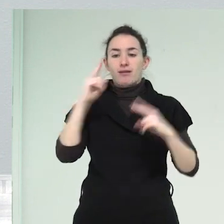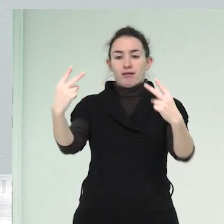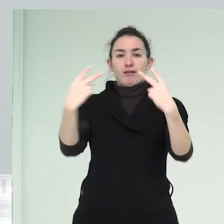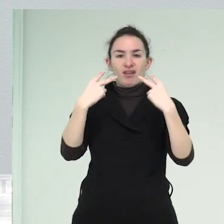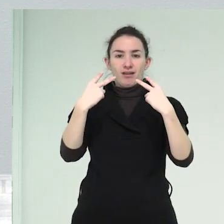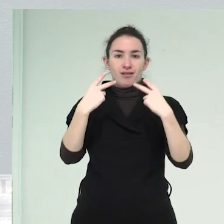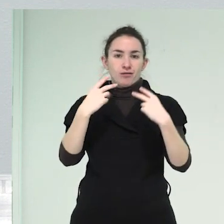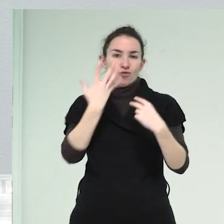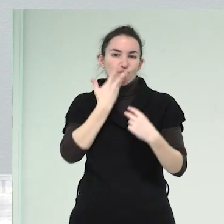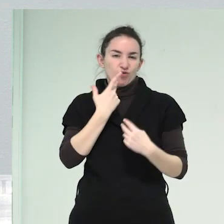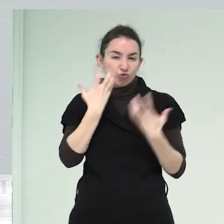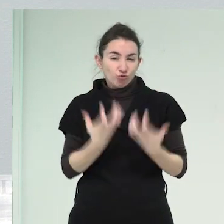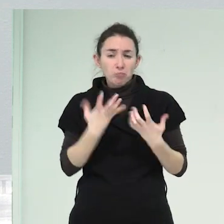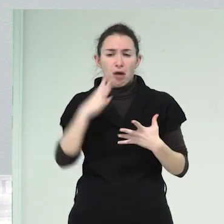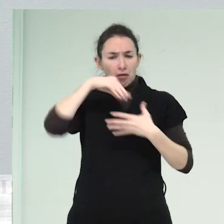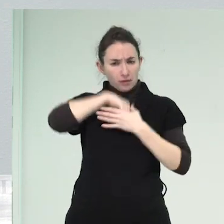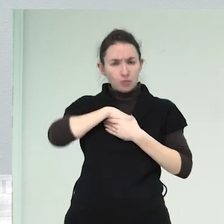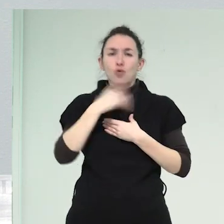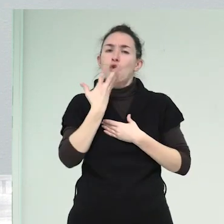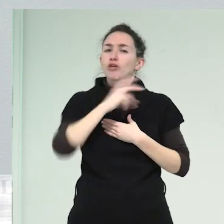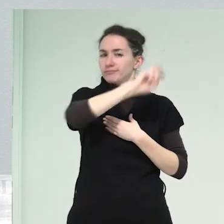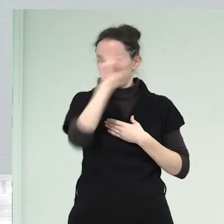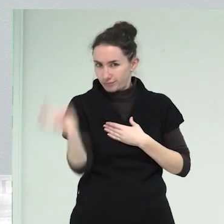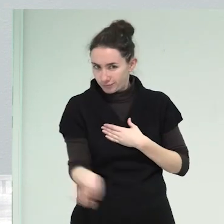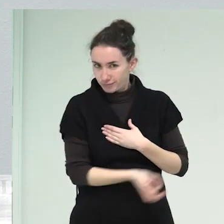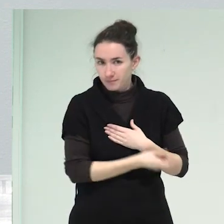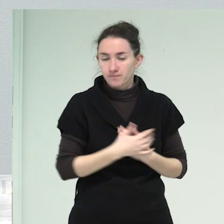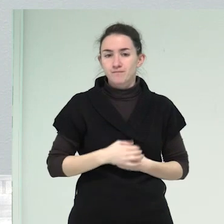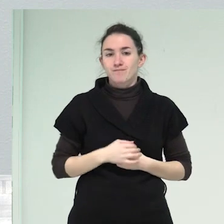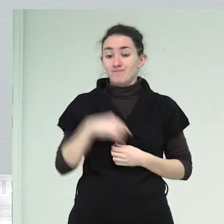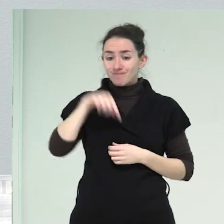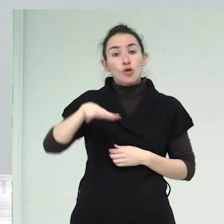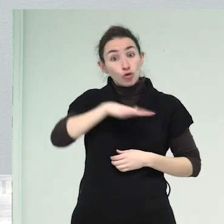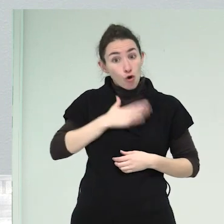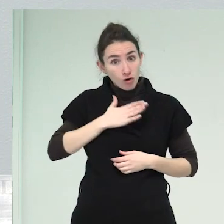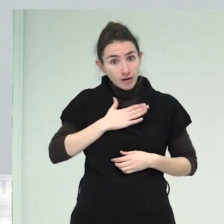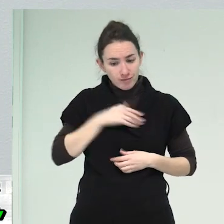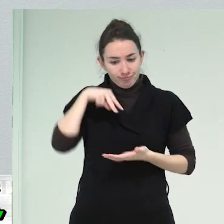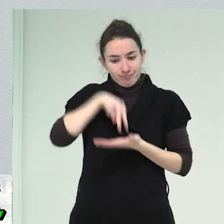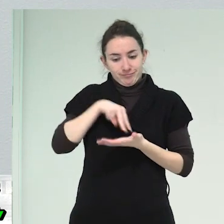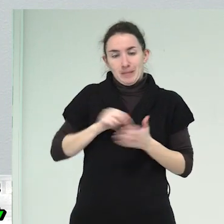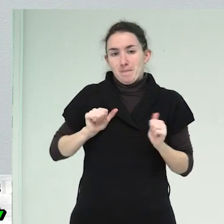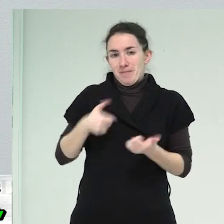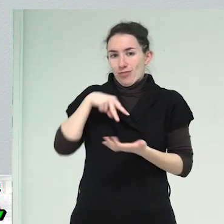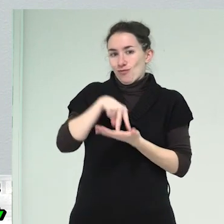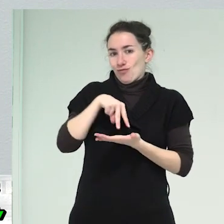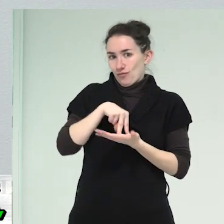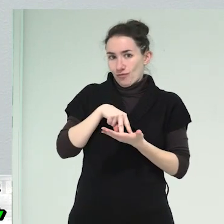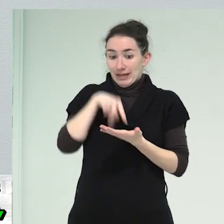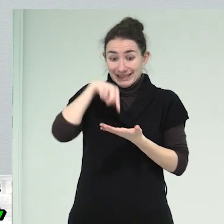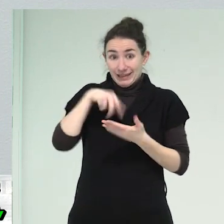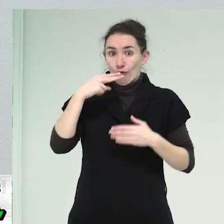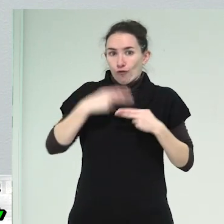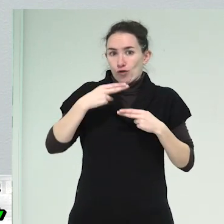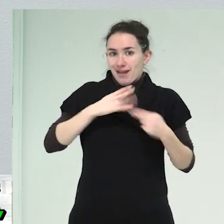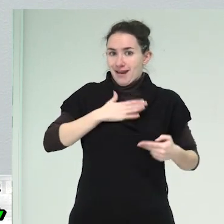de colores por dentro. Hablo desde este lugar, este es mi lugar de enunciación, desde esa frontera en la